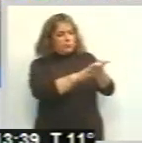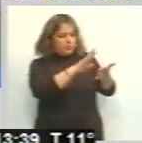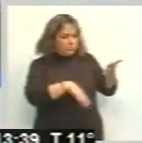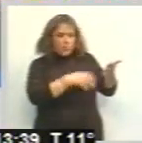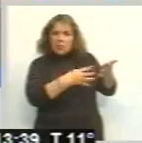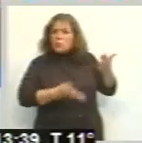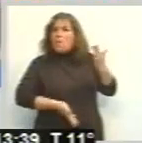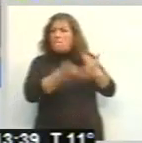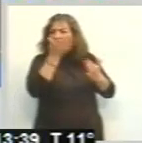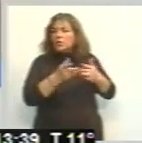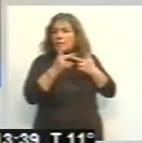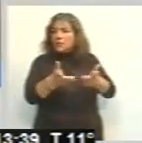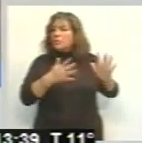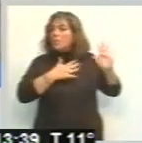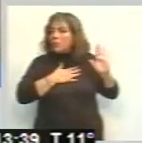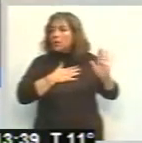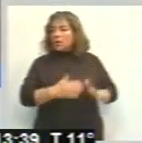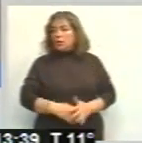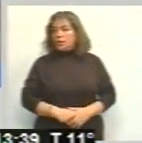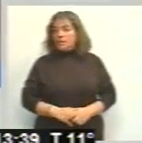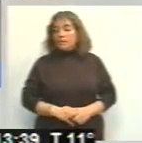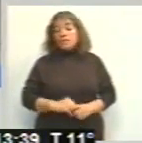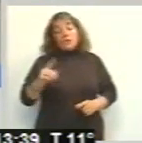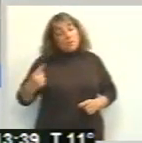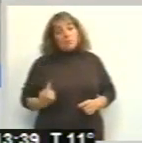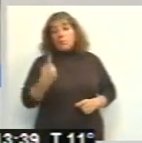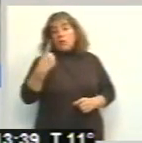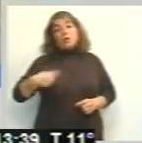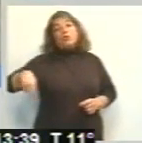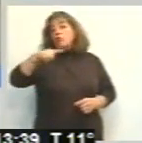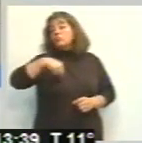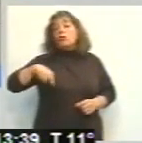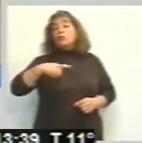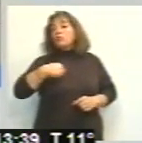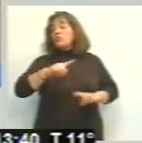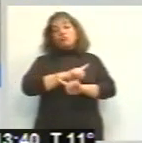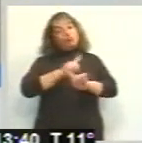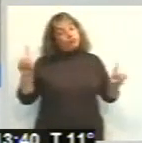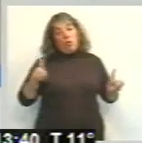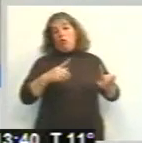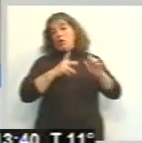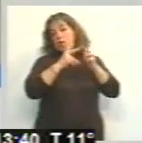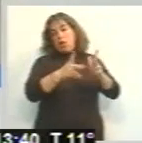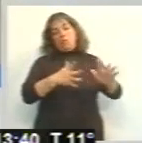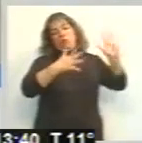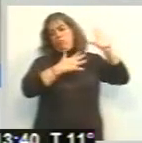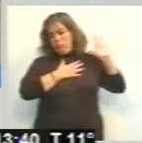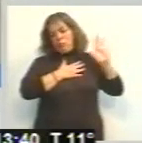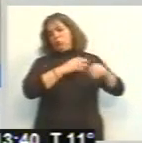el aumento que se les había prometido. En primer lugar, nosotros no prometimos un aumento, fuimos muy claros